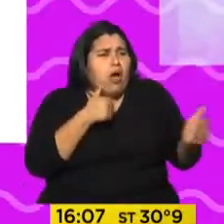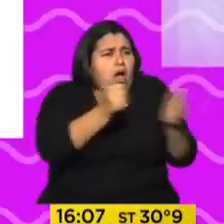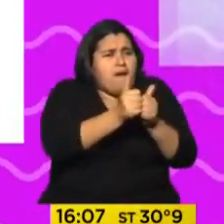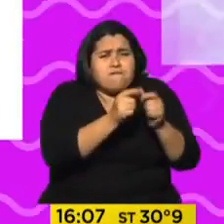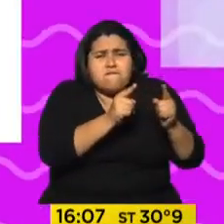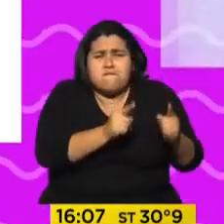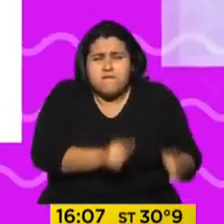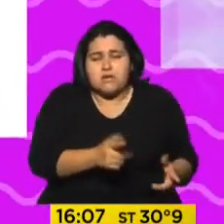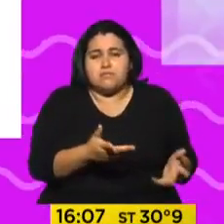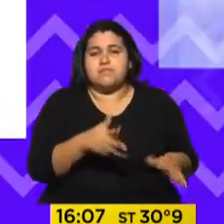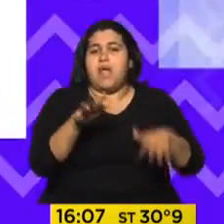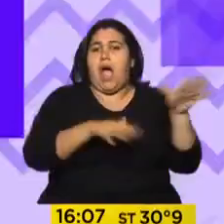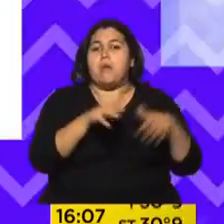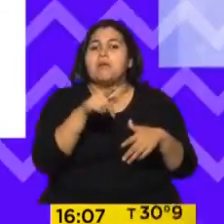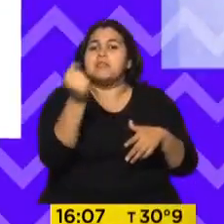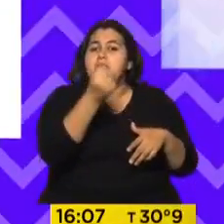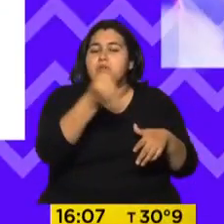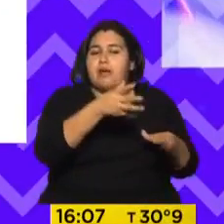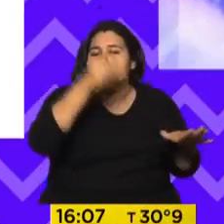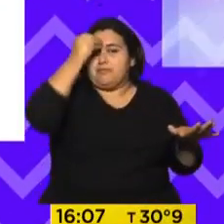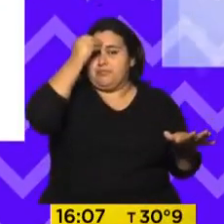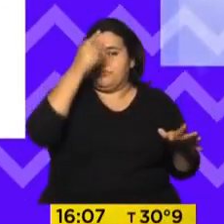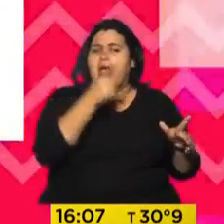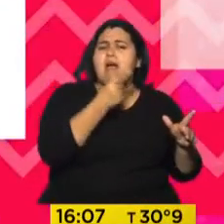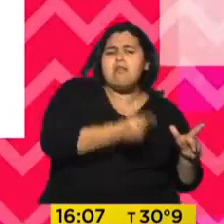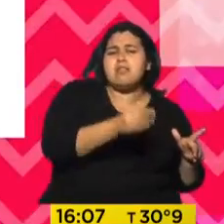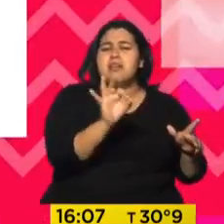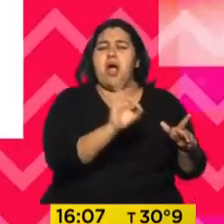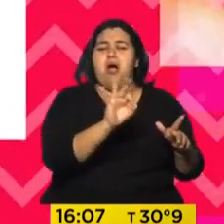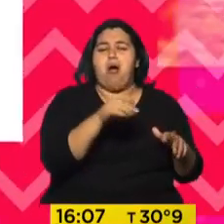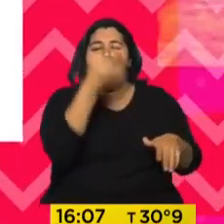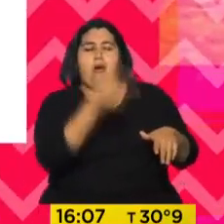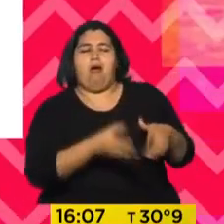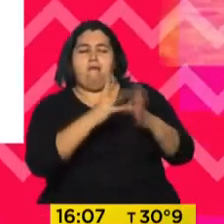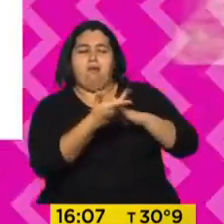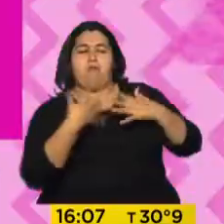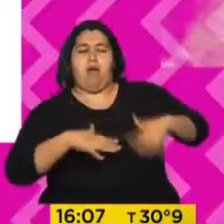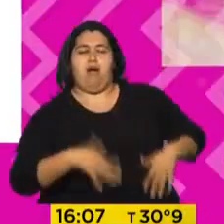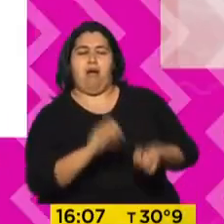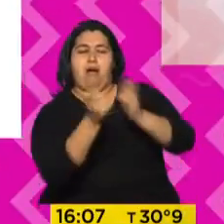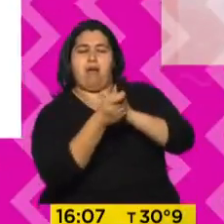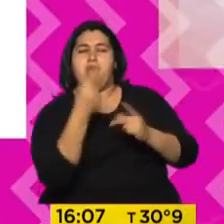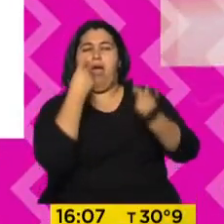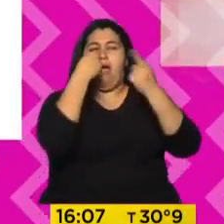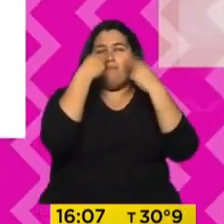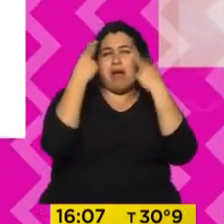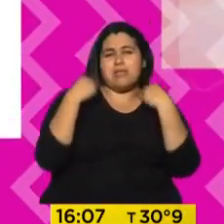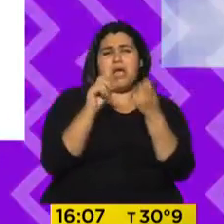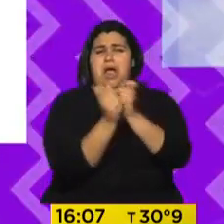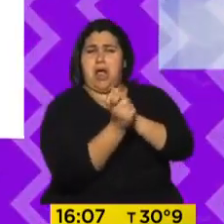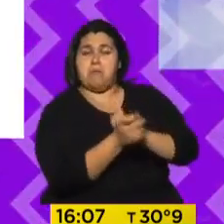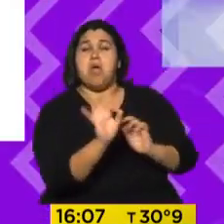Algunas señales de alerta son: critica o pretende que cambies tu manera de vestir, maquillarte o tu forma de